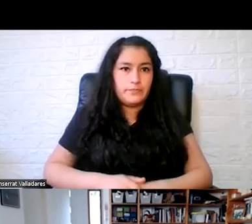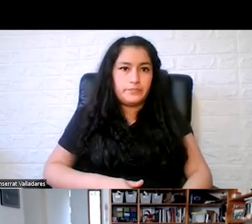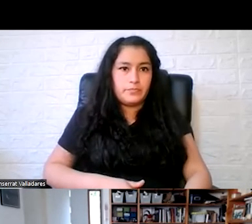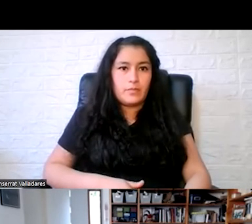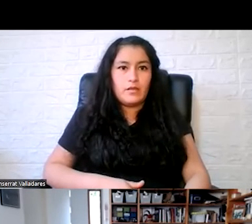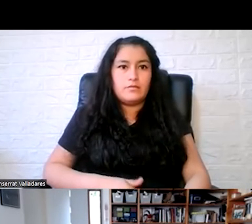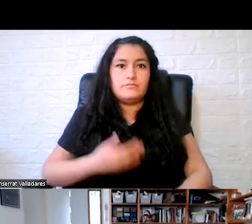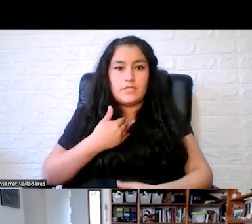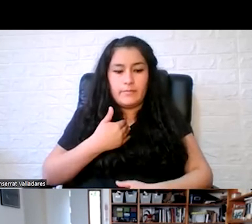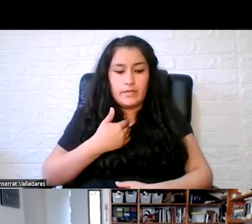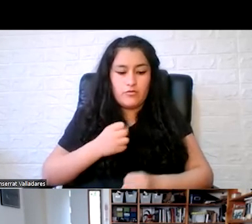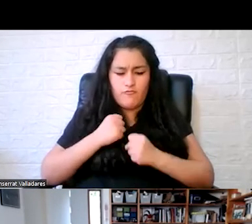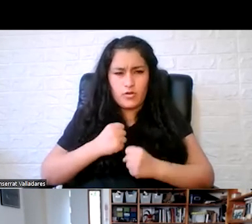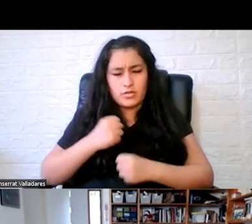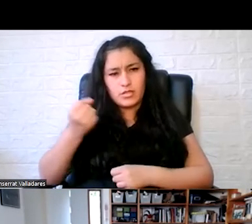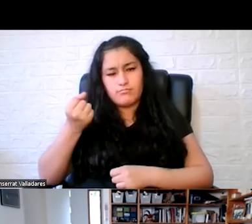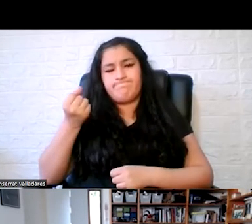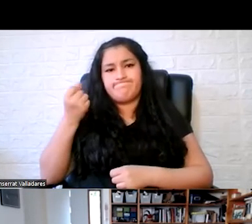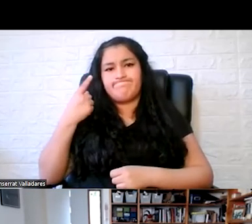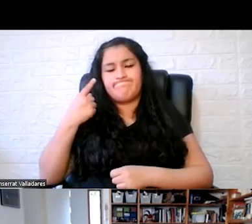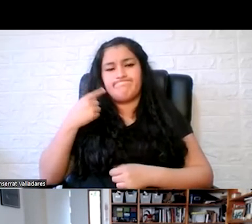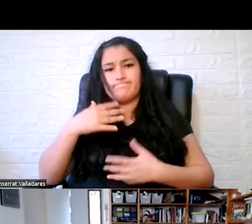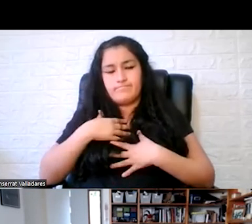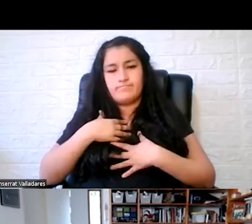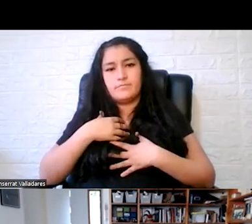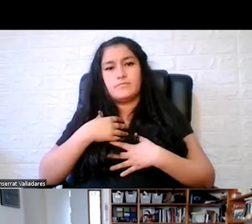me viene bien, bien fuerte, que, y que tiene que ver